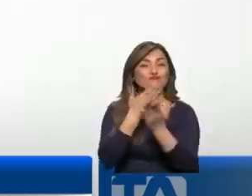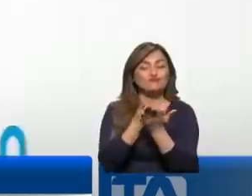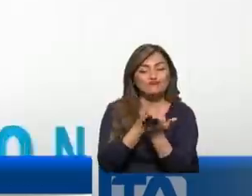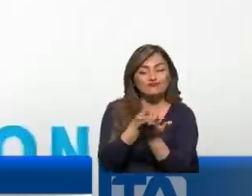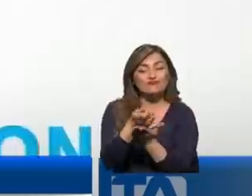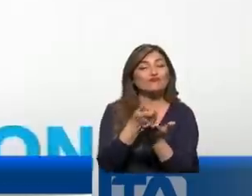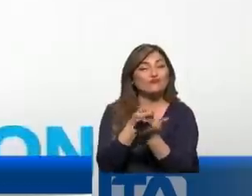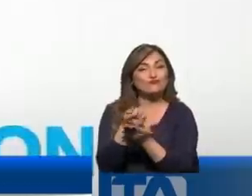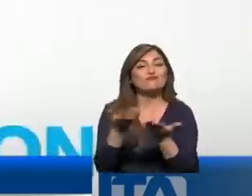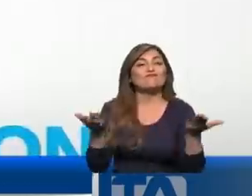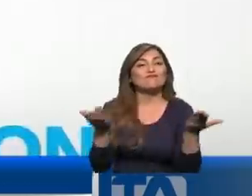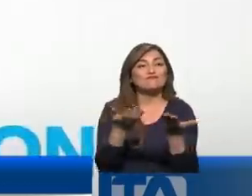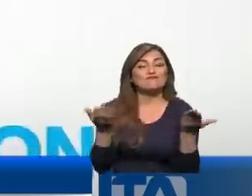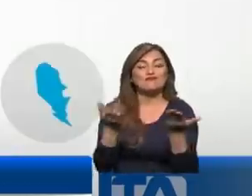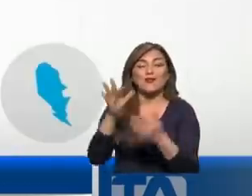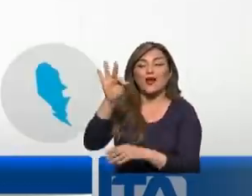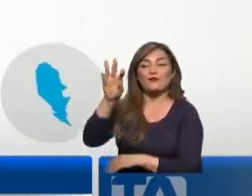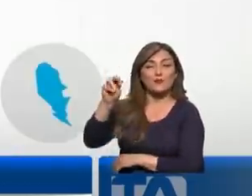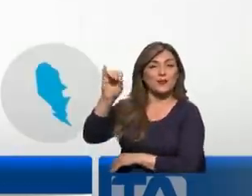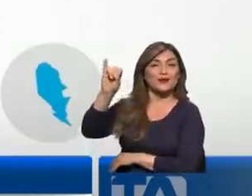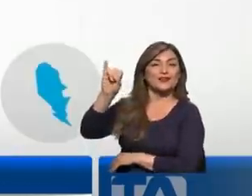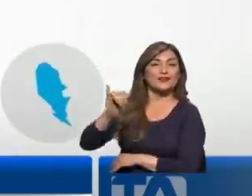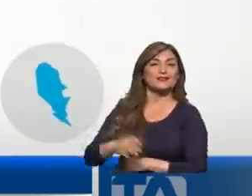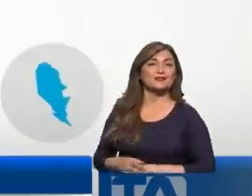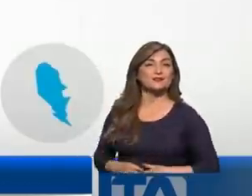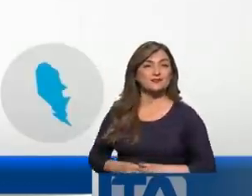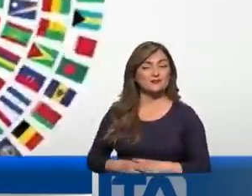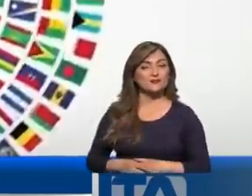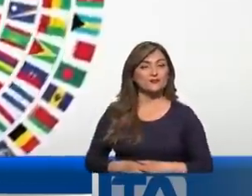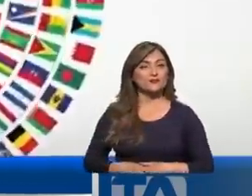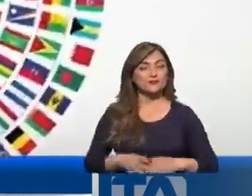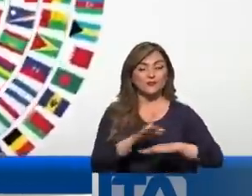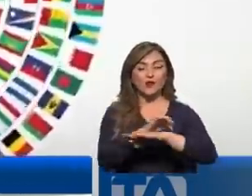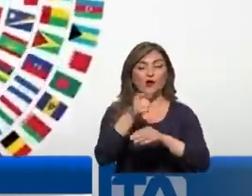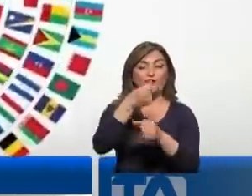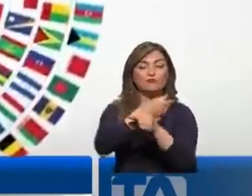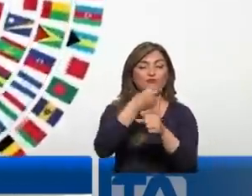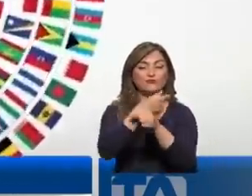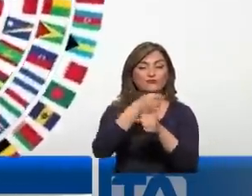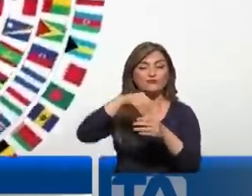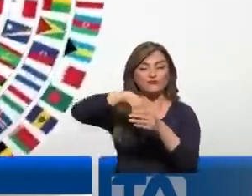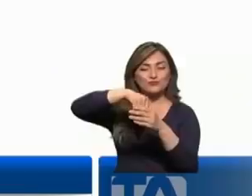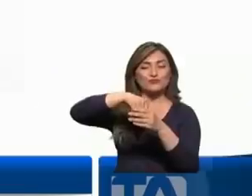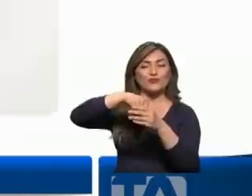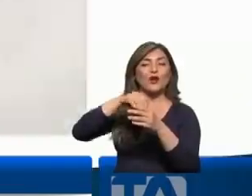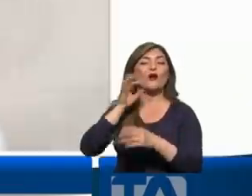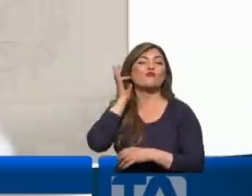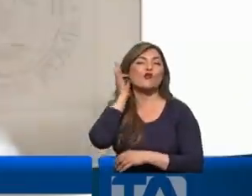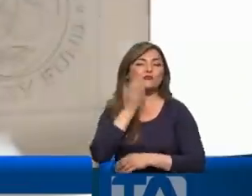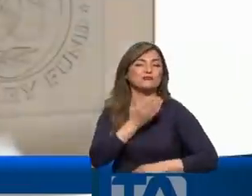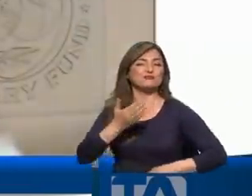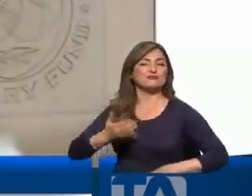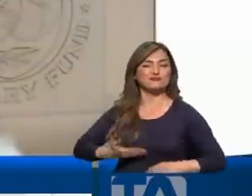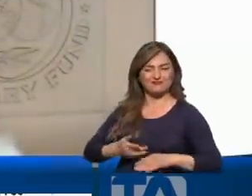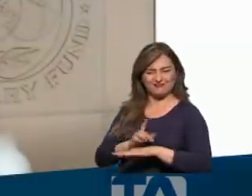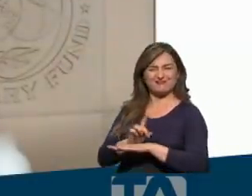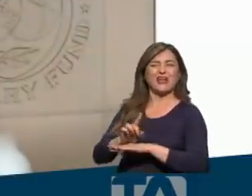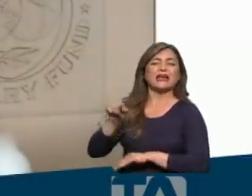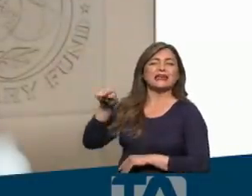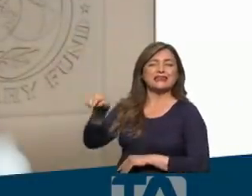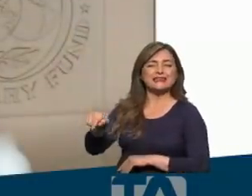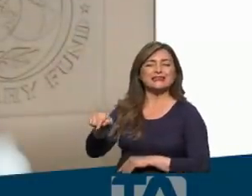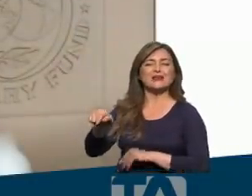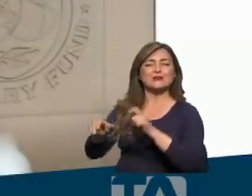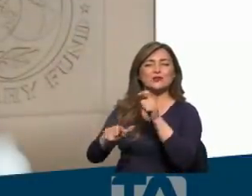inyección de recursos provenientes del Fondo Monetario Internacional. La directora gerente del fondo, Cristalina Georgieva, informó que los gobernadores